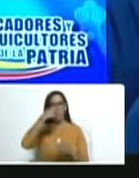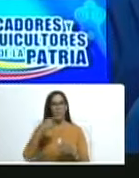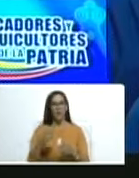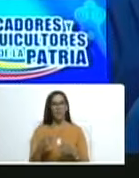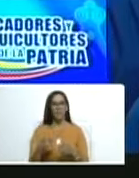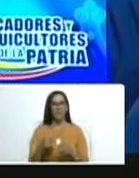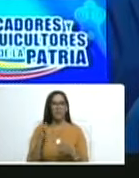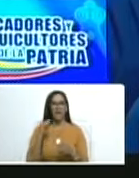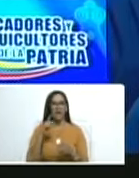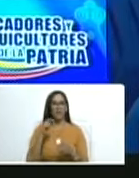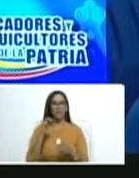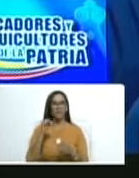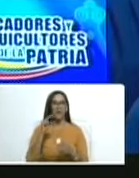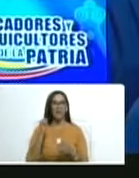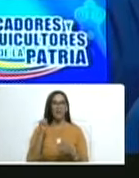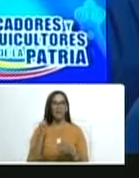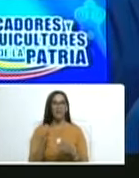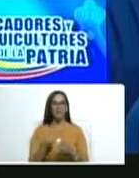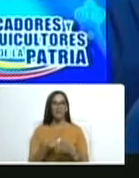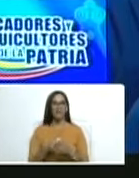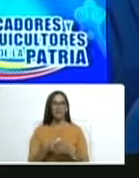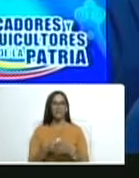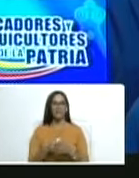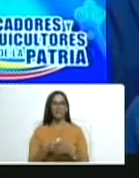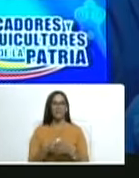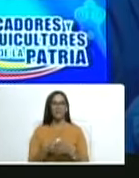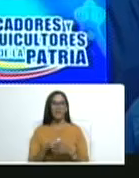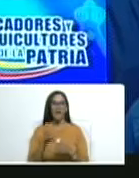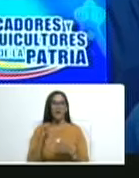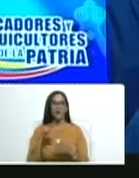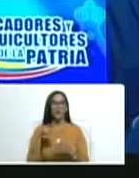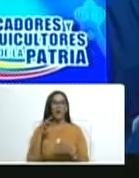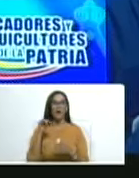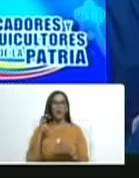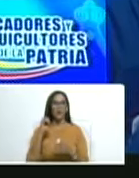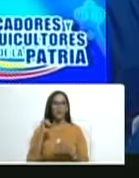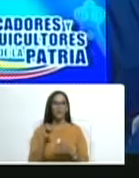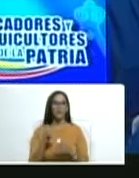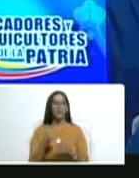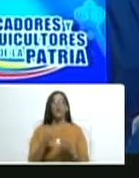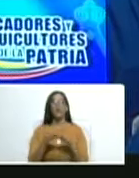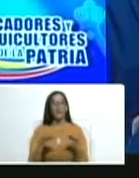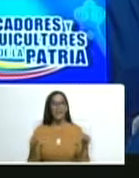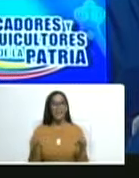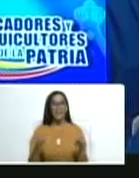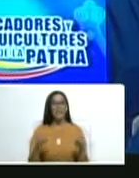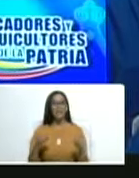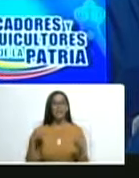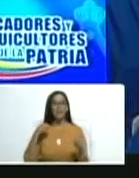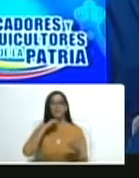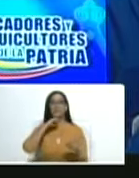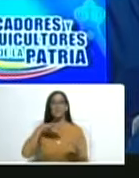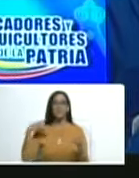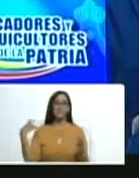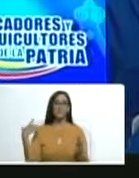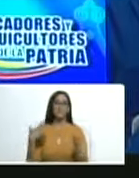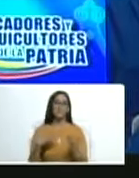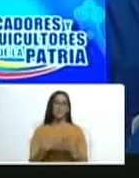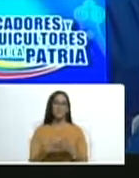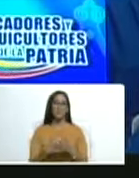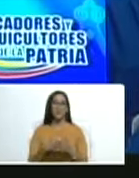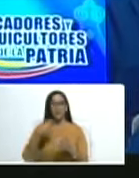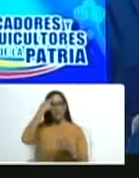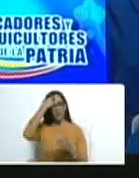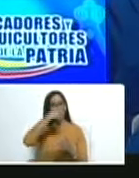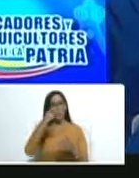carupana, y le pusieron Carúpano, una tierra legendaria, de un